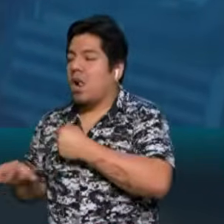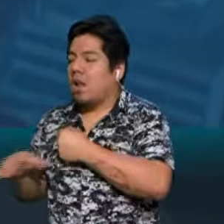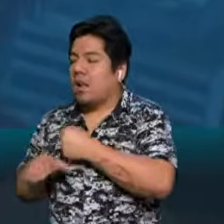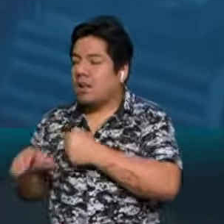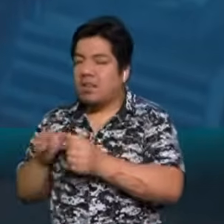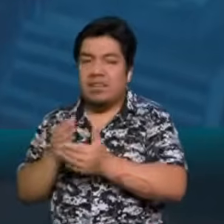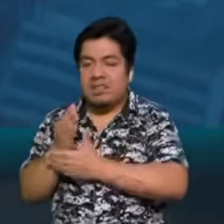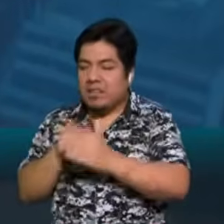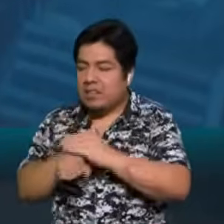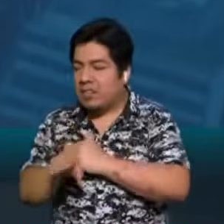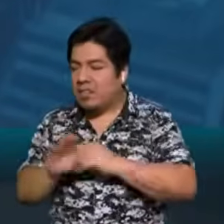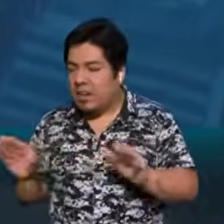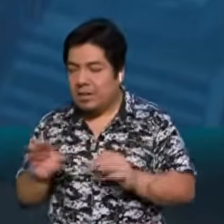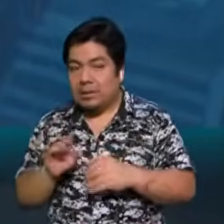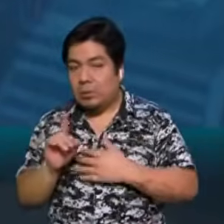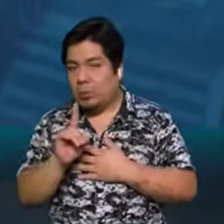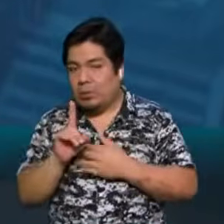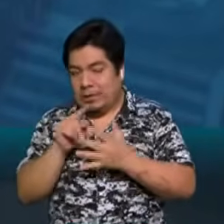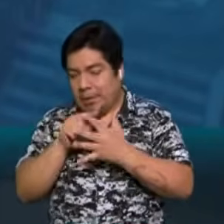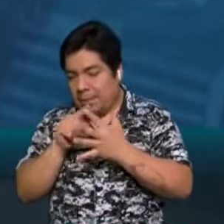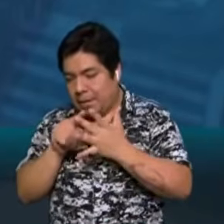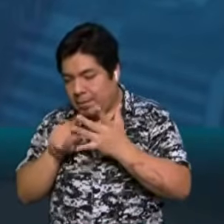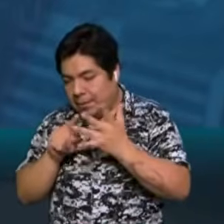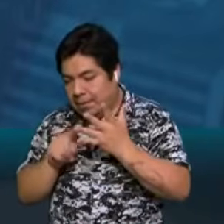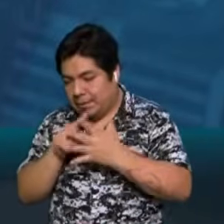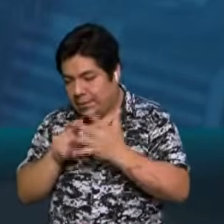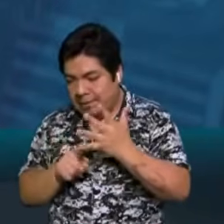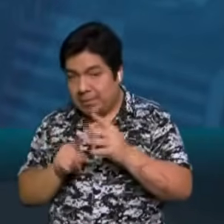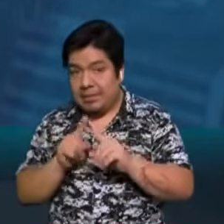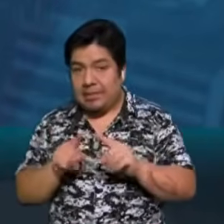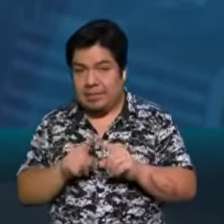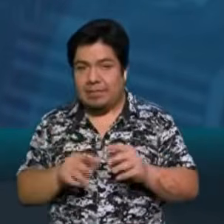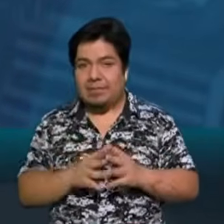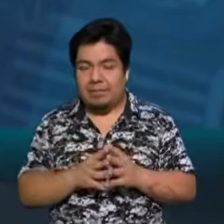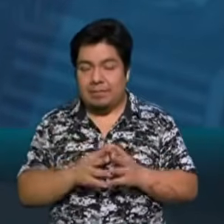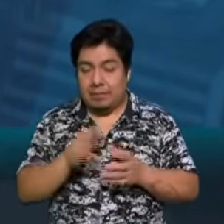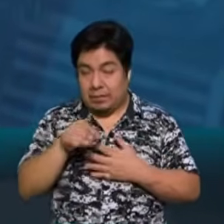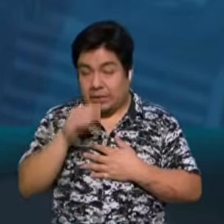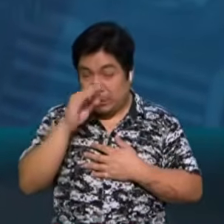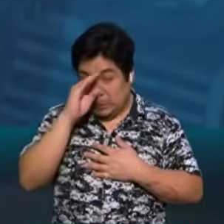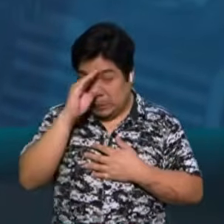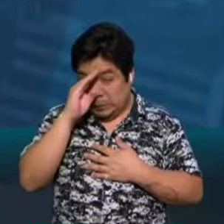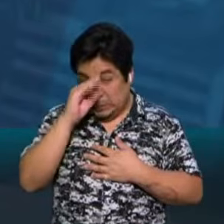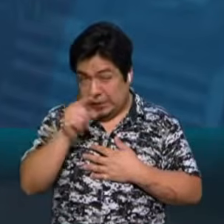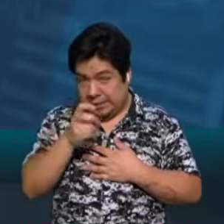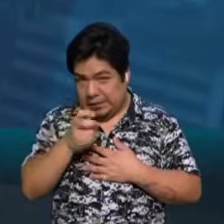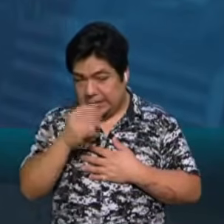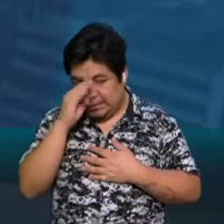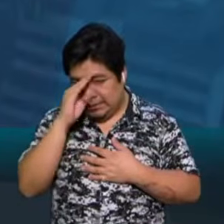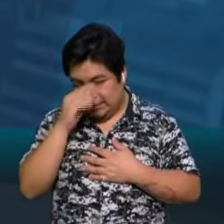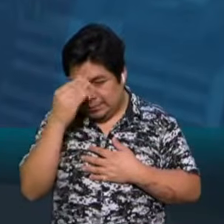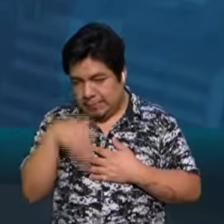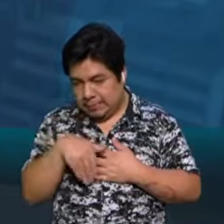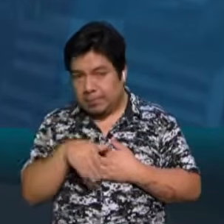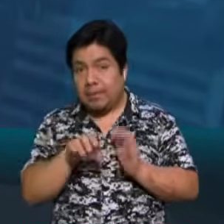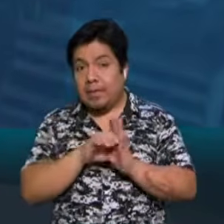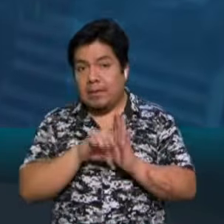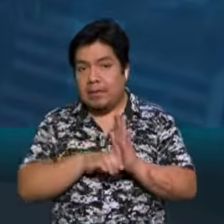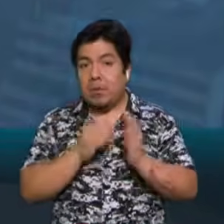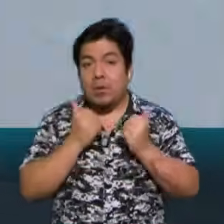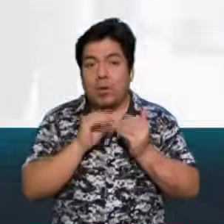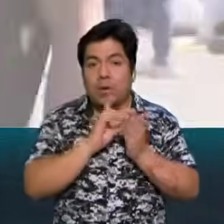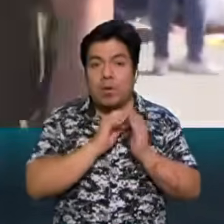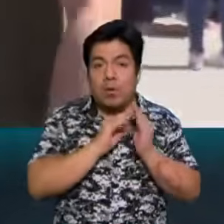acceso a la vivienda como tal, sino todo lo que implica eso, tener o no tener un hogar. Piensa esto también. Si no tenemos derecho a